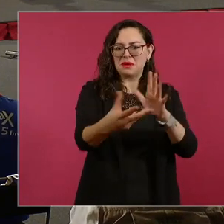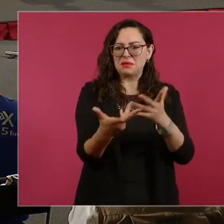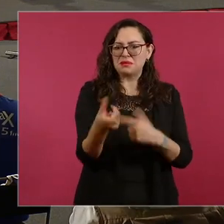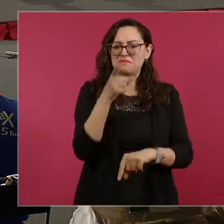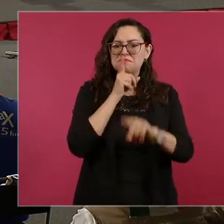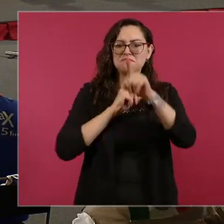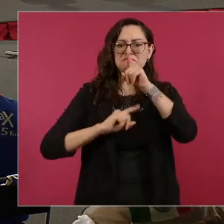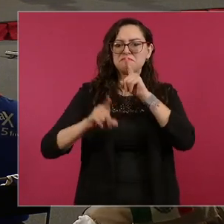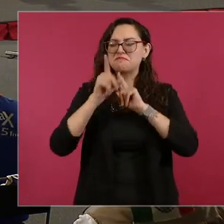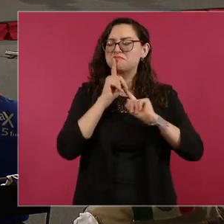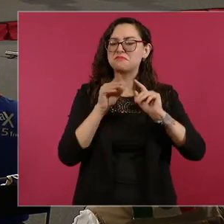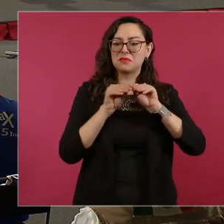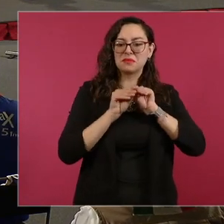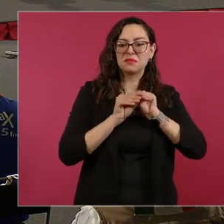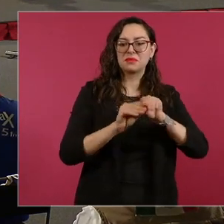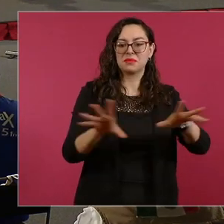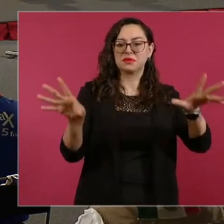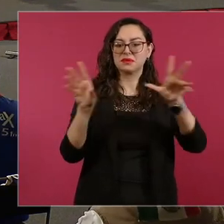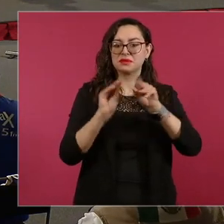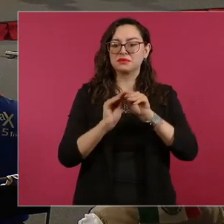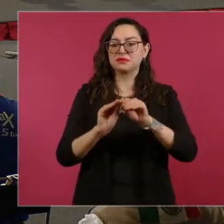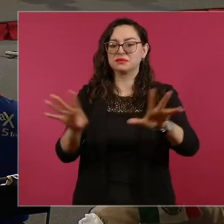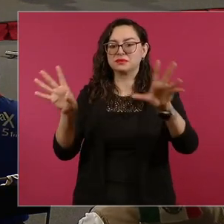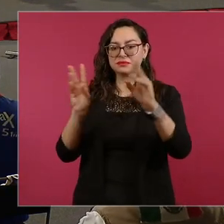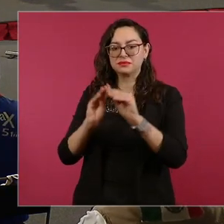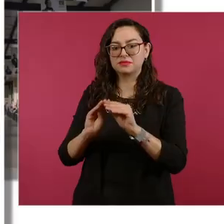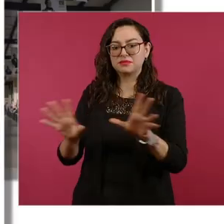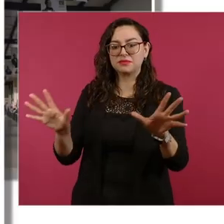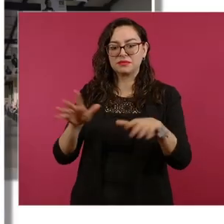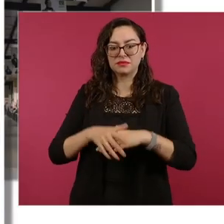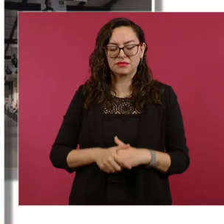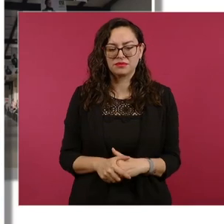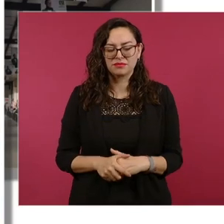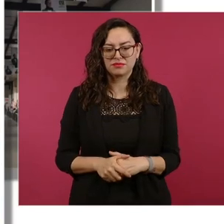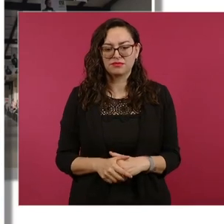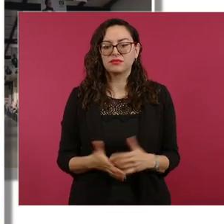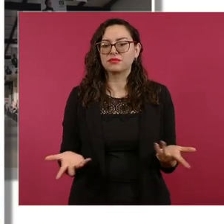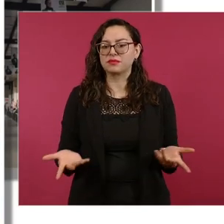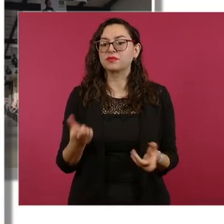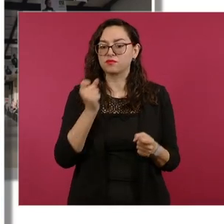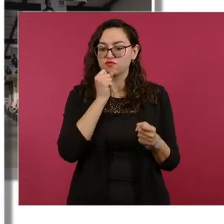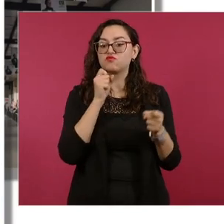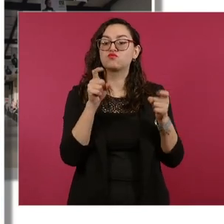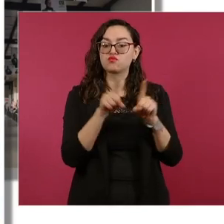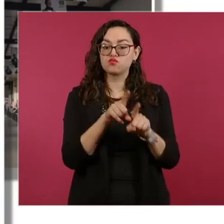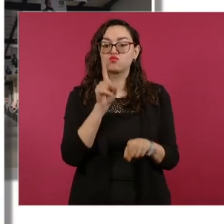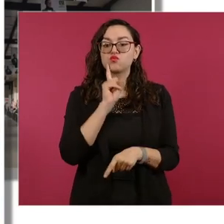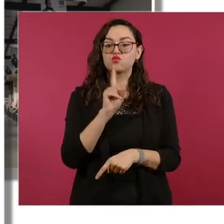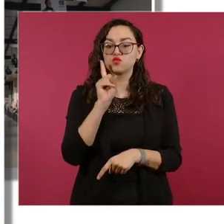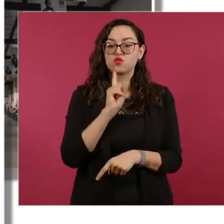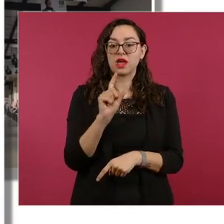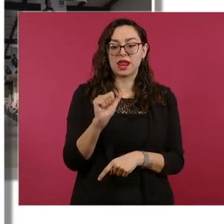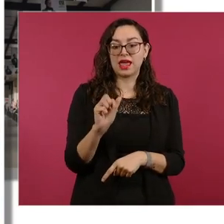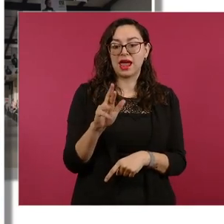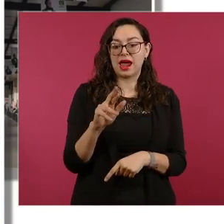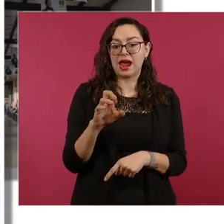en Twitter a partir de que Leo Zuckerman, también una escritora colaboradora de Aristegui,